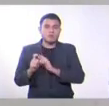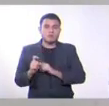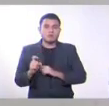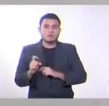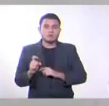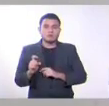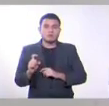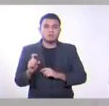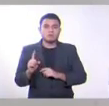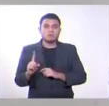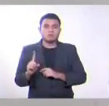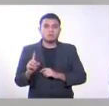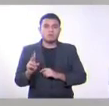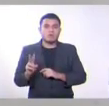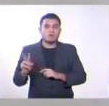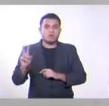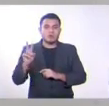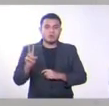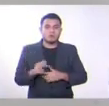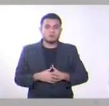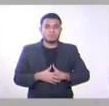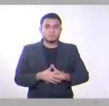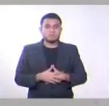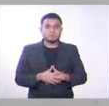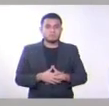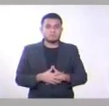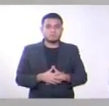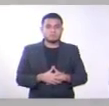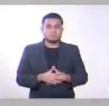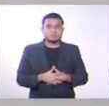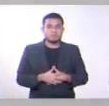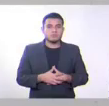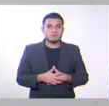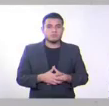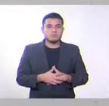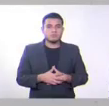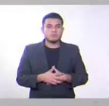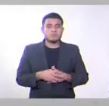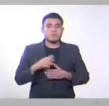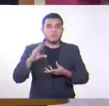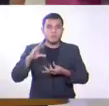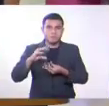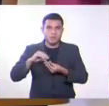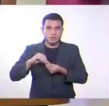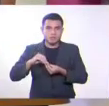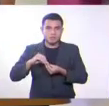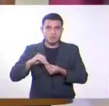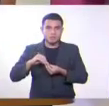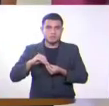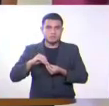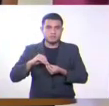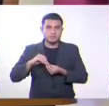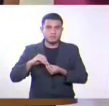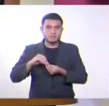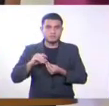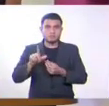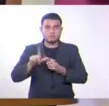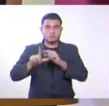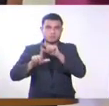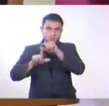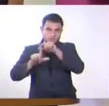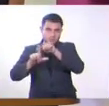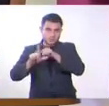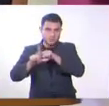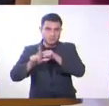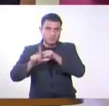esa diferencia al cuadrado, más la otra longitud del otro cateto, que es